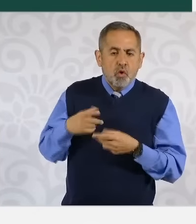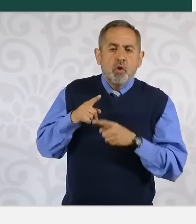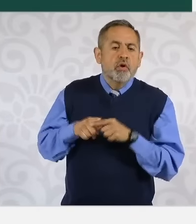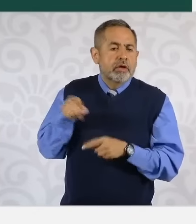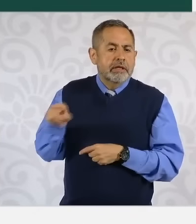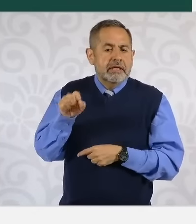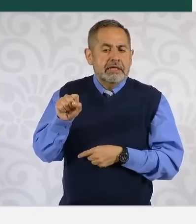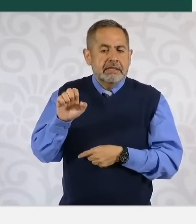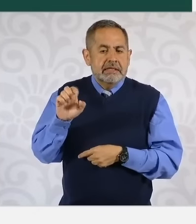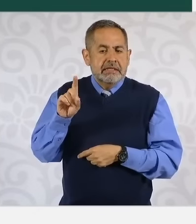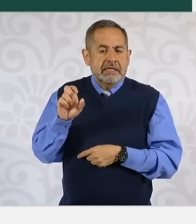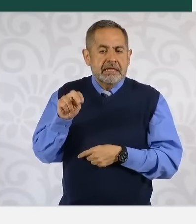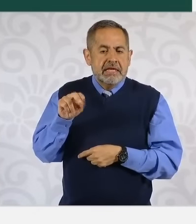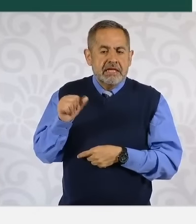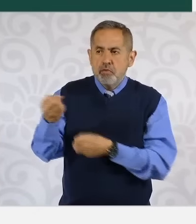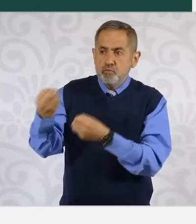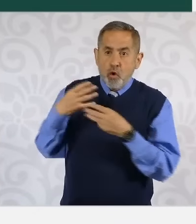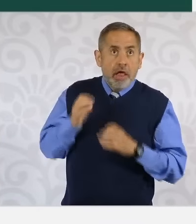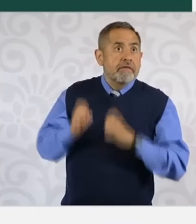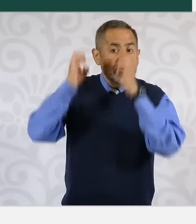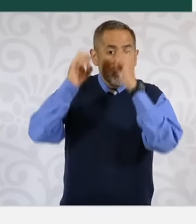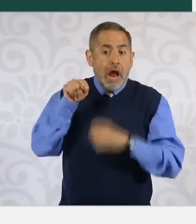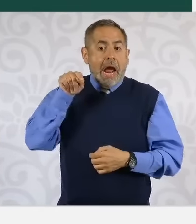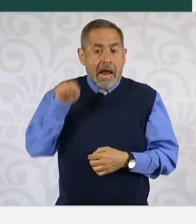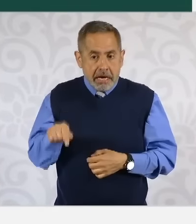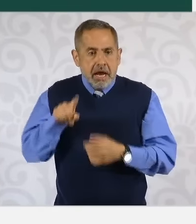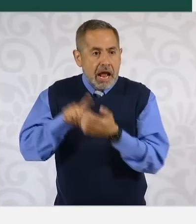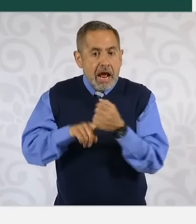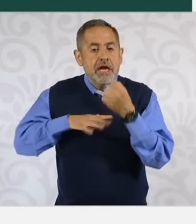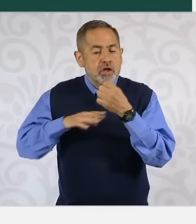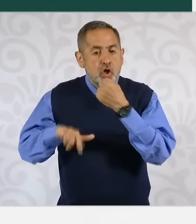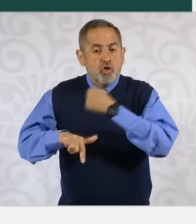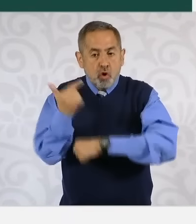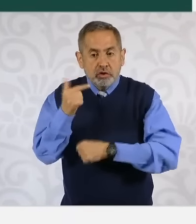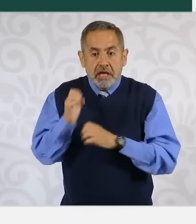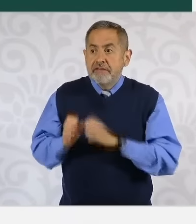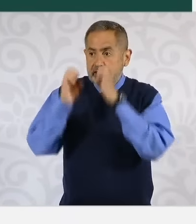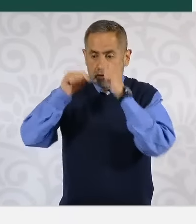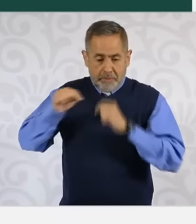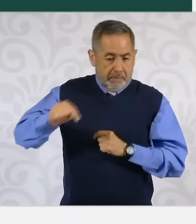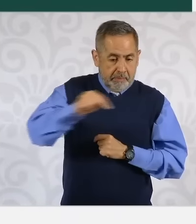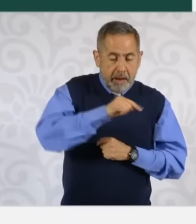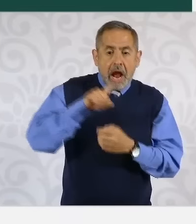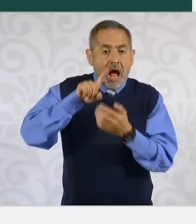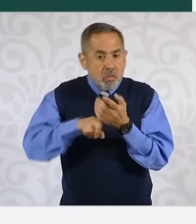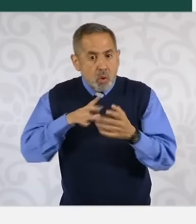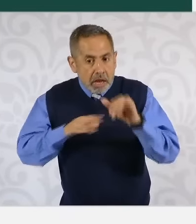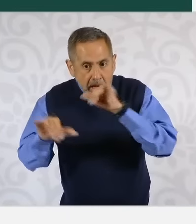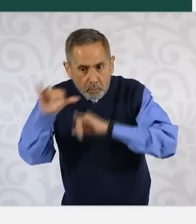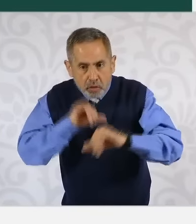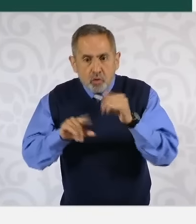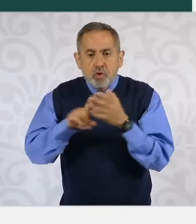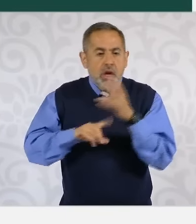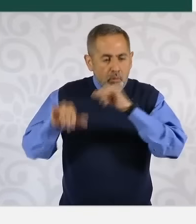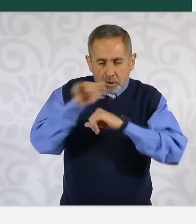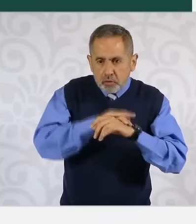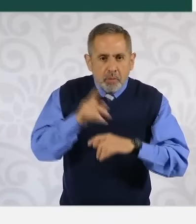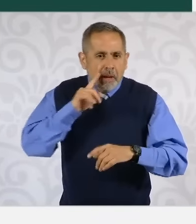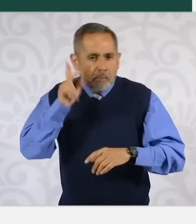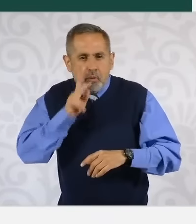Sedena, ahí empezamos, son 12 edificios donde hay laboratorios, laboratorios de simulación, de